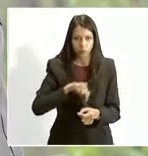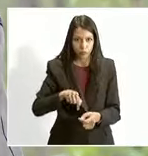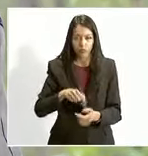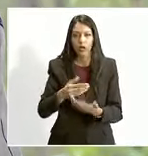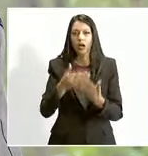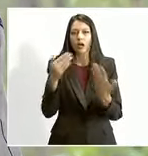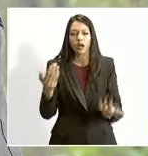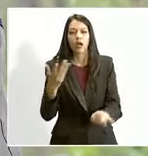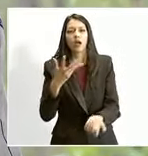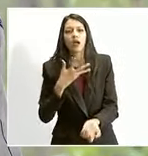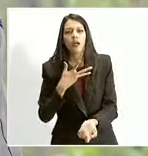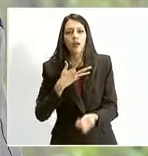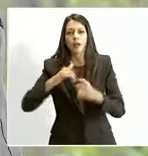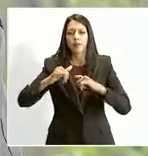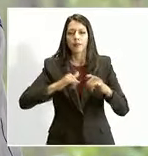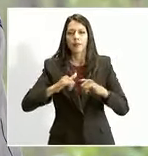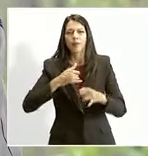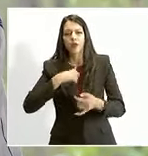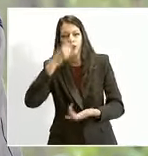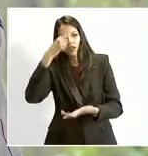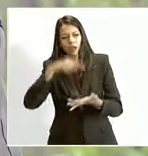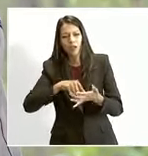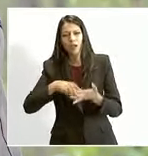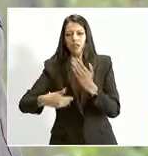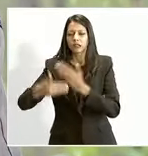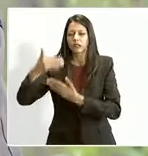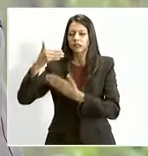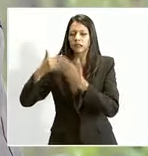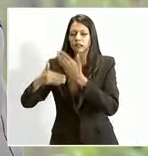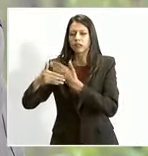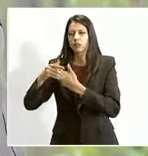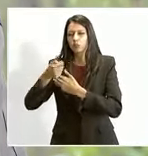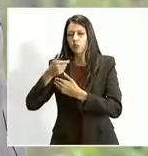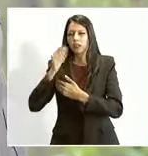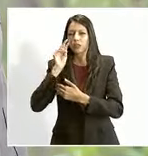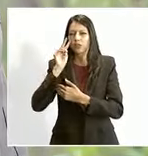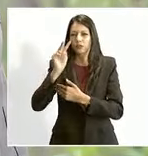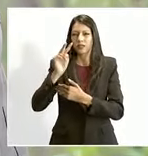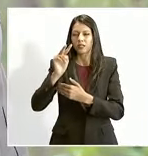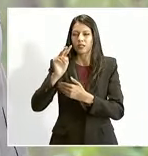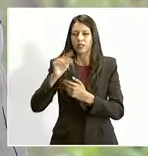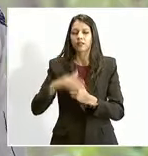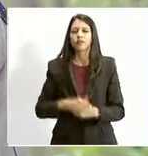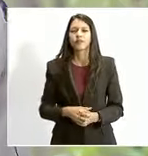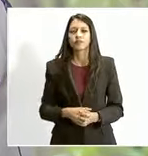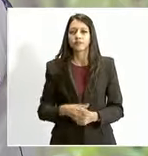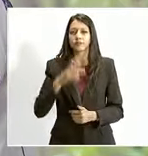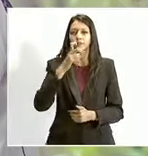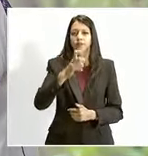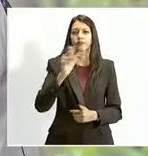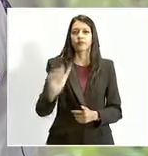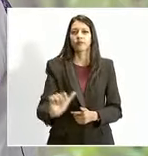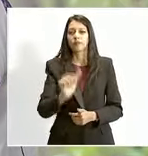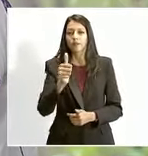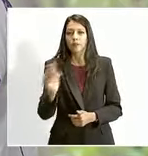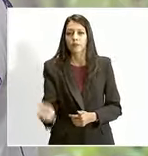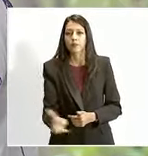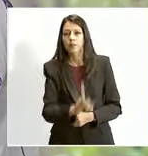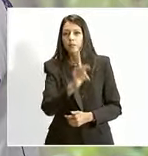el mapa Yo creo que si nos regresamos tantito para que lo veamos estos 11 pueblos